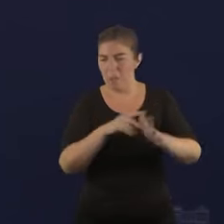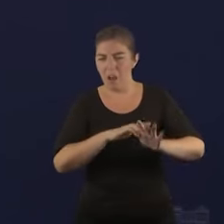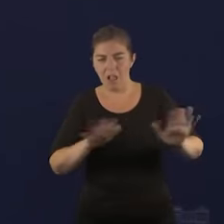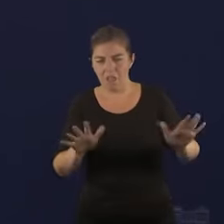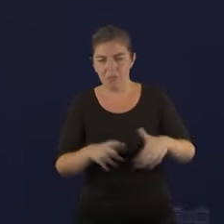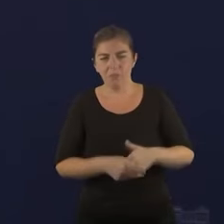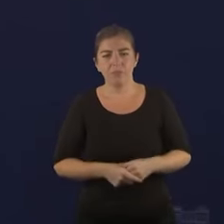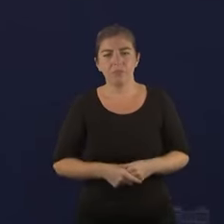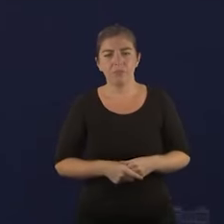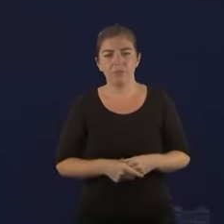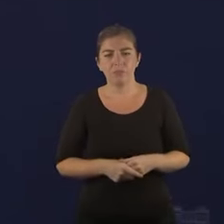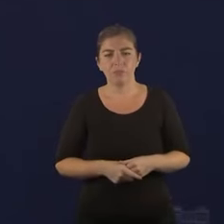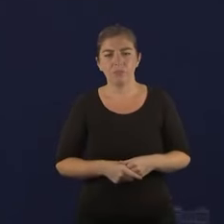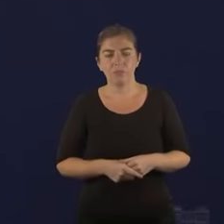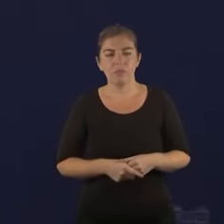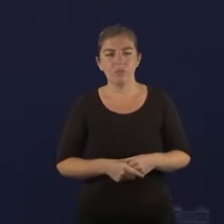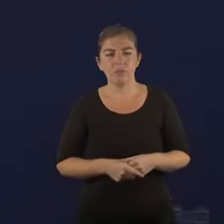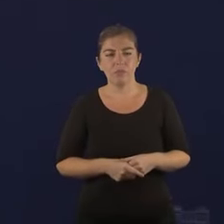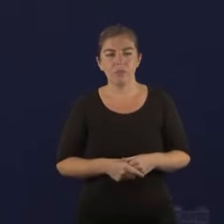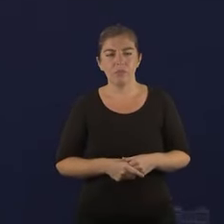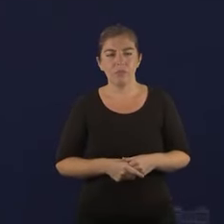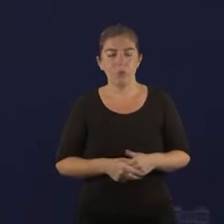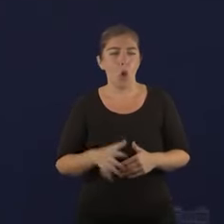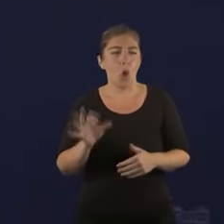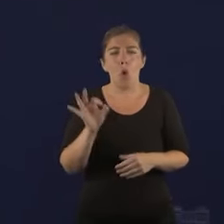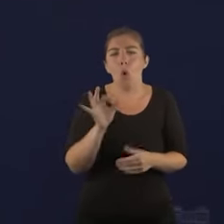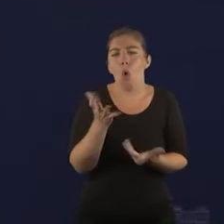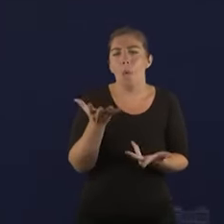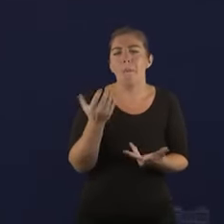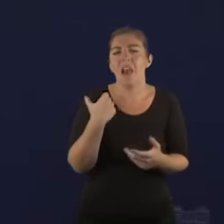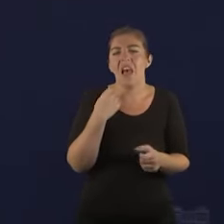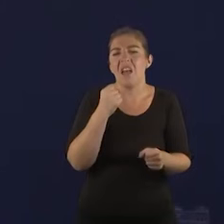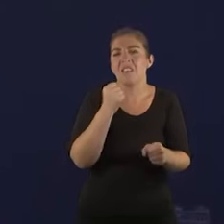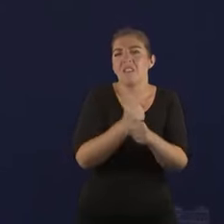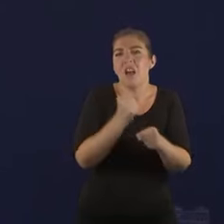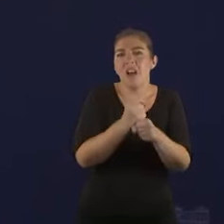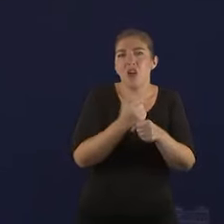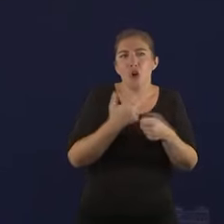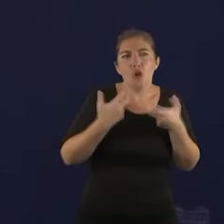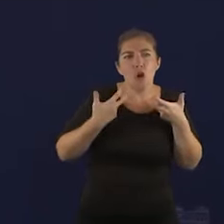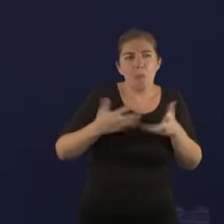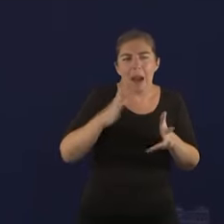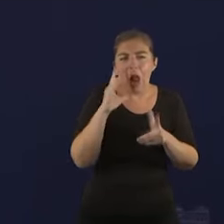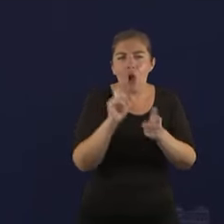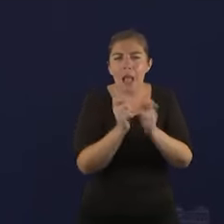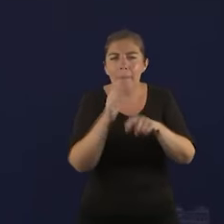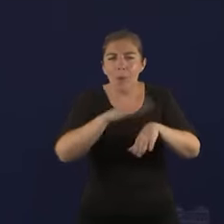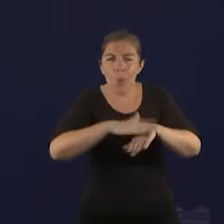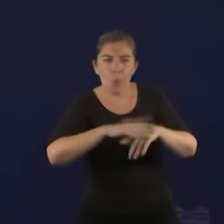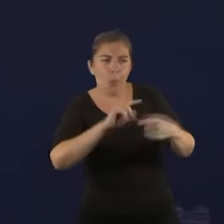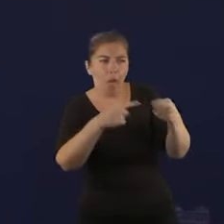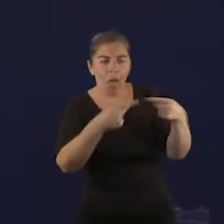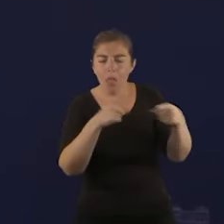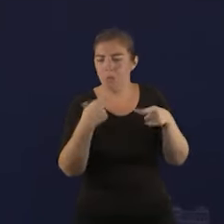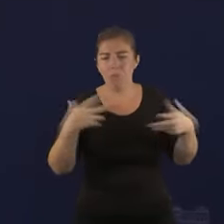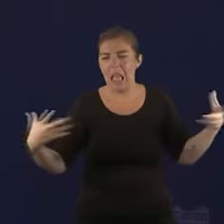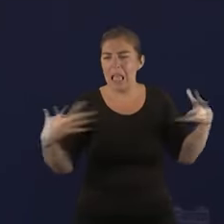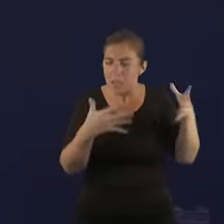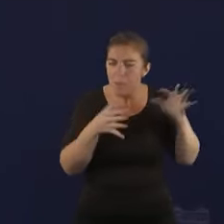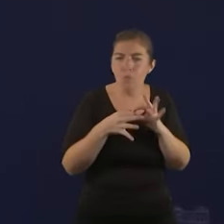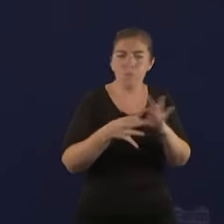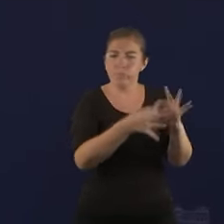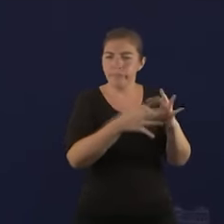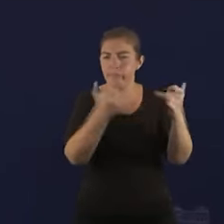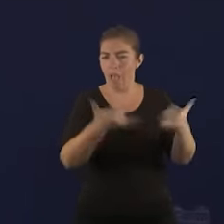para que salga de la del trabajo normal y habitual de un equipo que está unid en lo que ya lo aclaré en